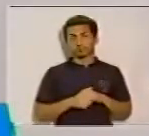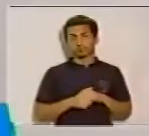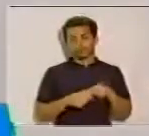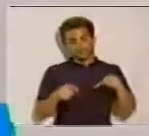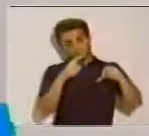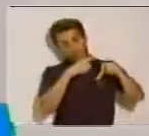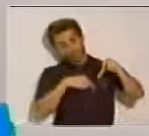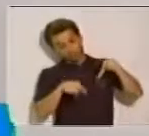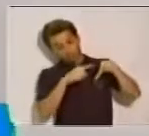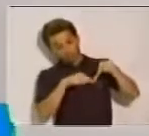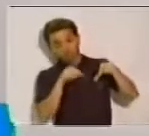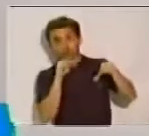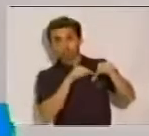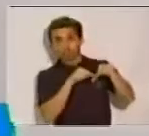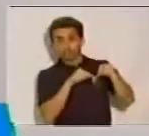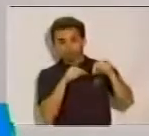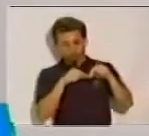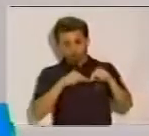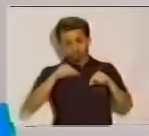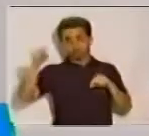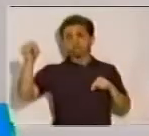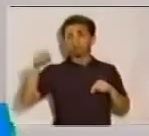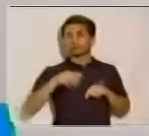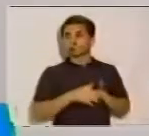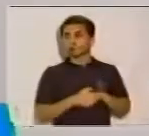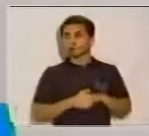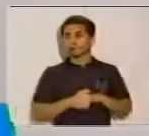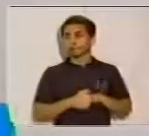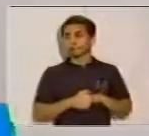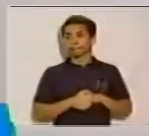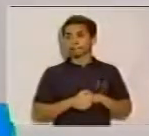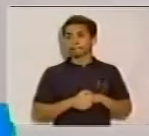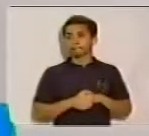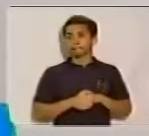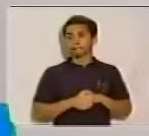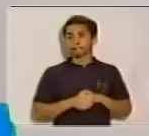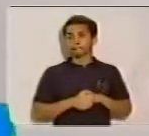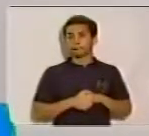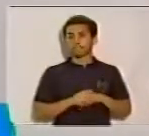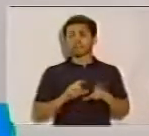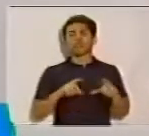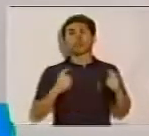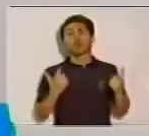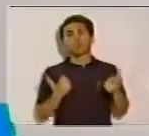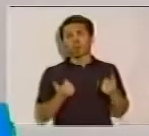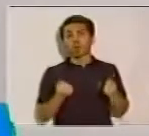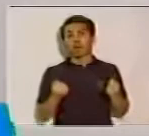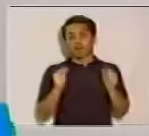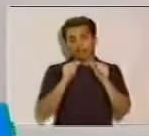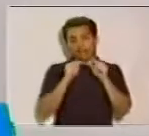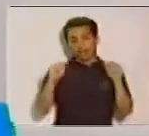el centro de la circunferencia menor. ¿Pero cómo lo vamos a hacer? Que la línea, por favor,